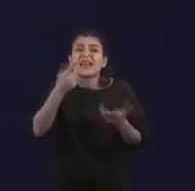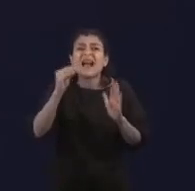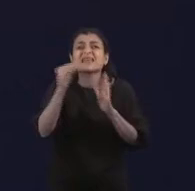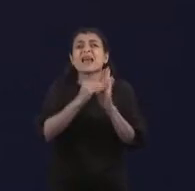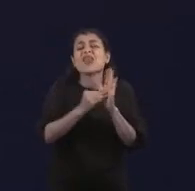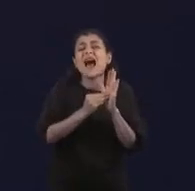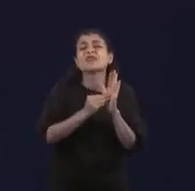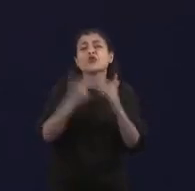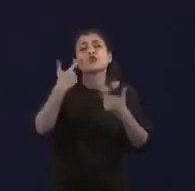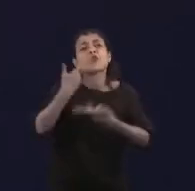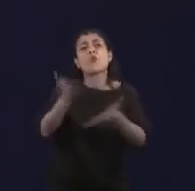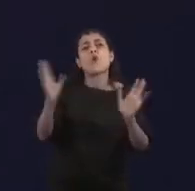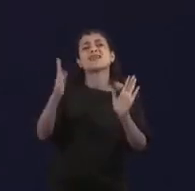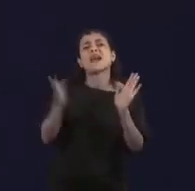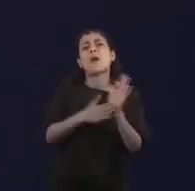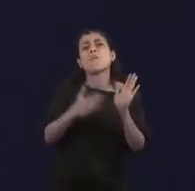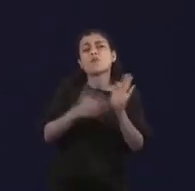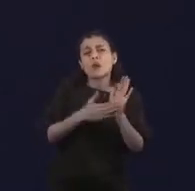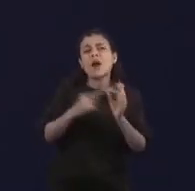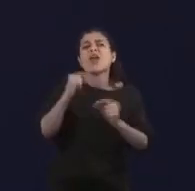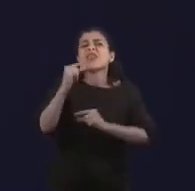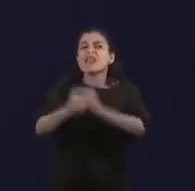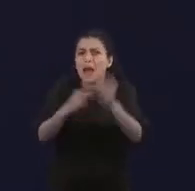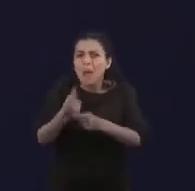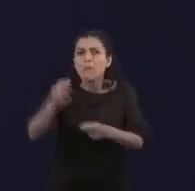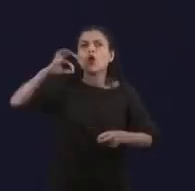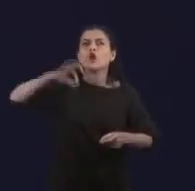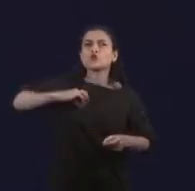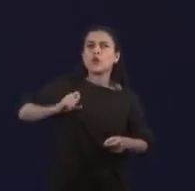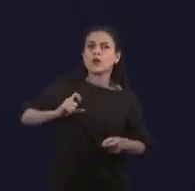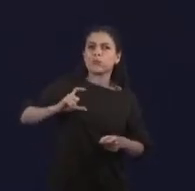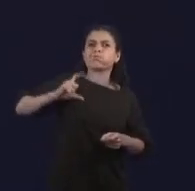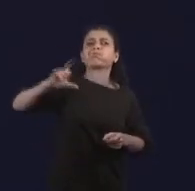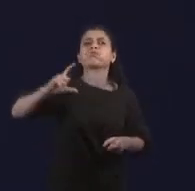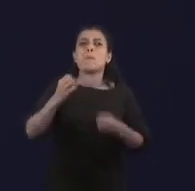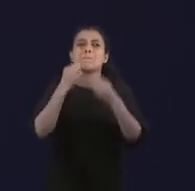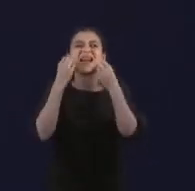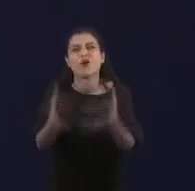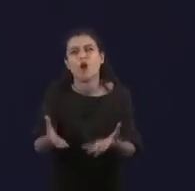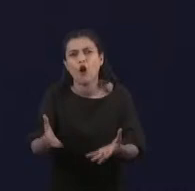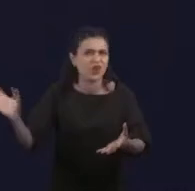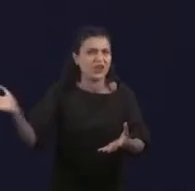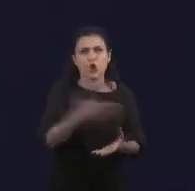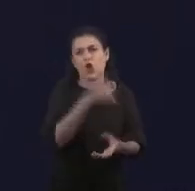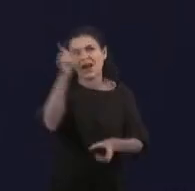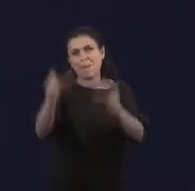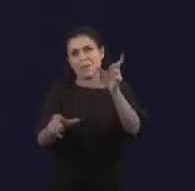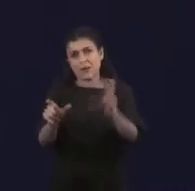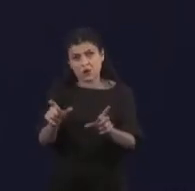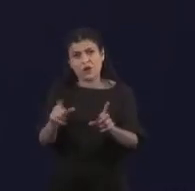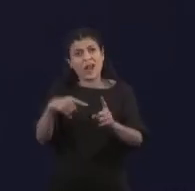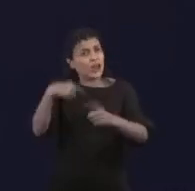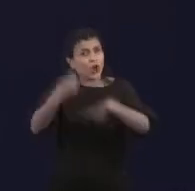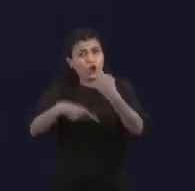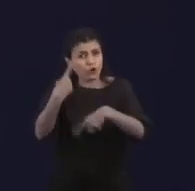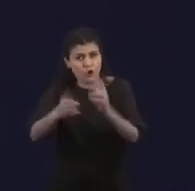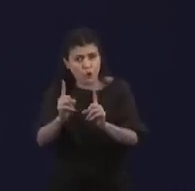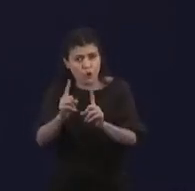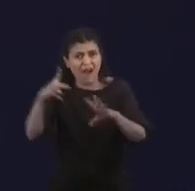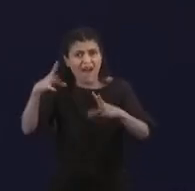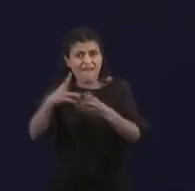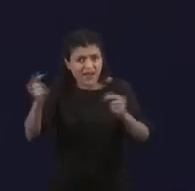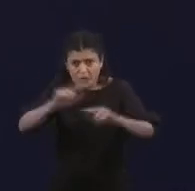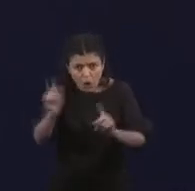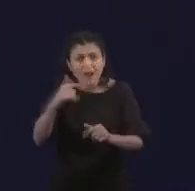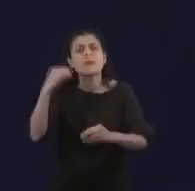digamos, incluso te muestran que empieza a haber una mejora en el salario y que la vas a seguir viendo, ¿no? Porque la inflación sigue